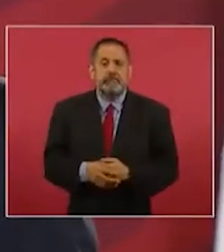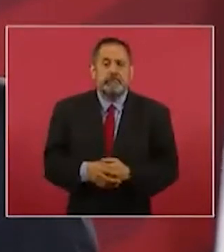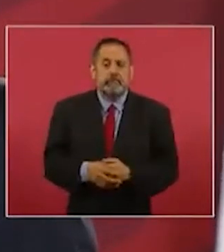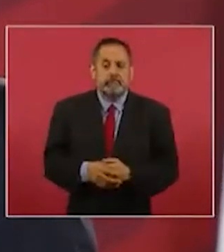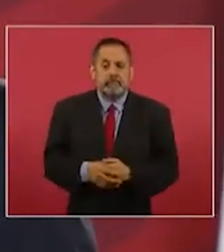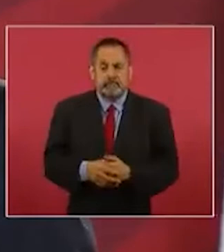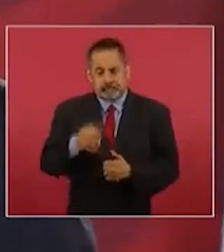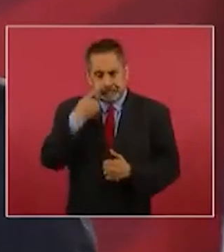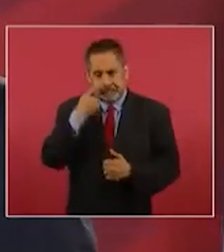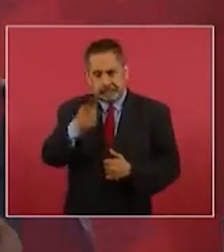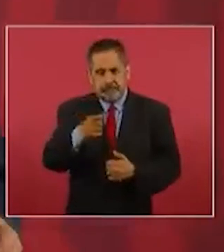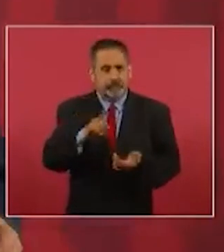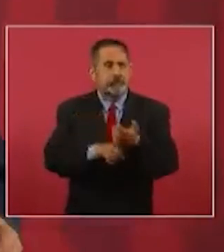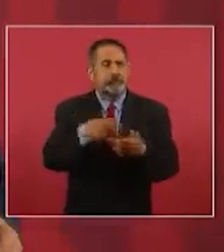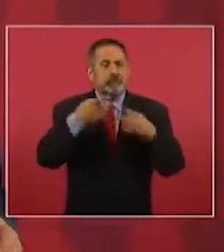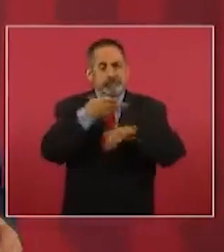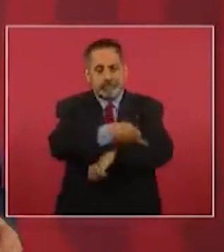Baste ver los apellidos.